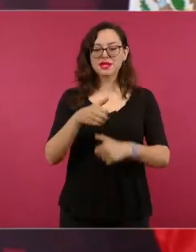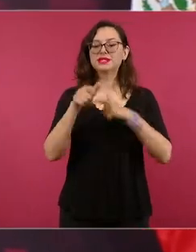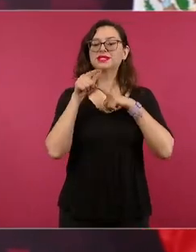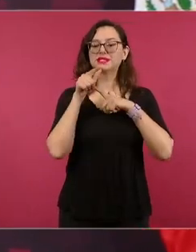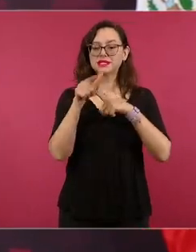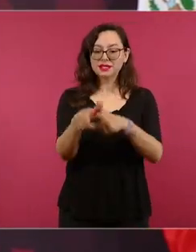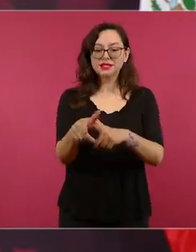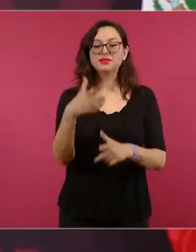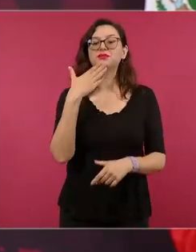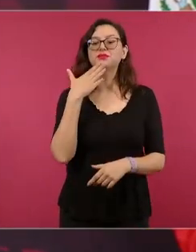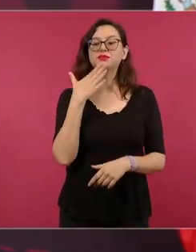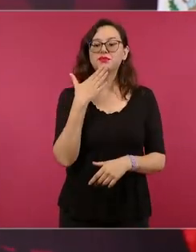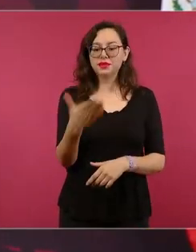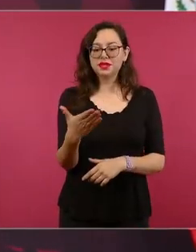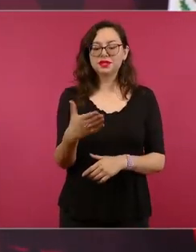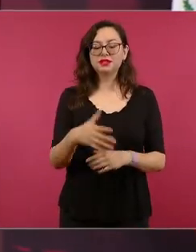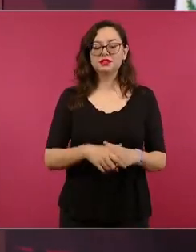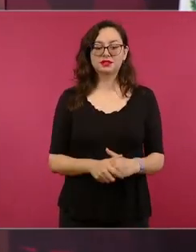que